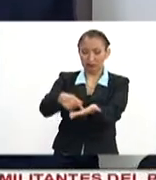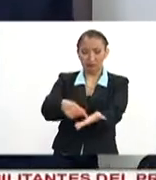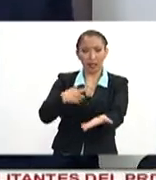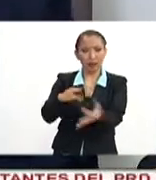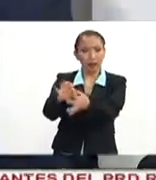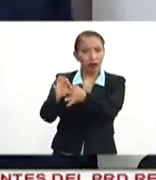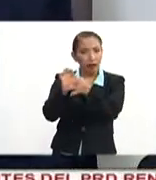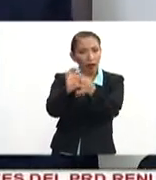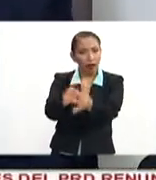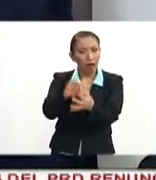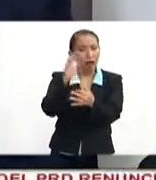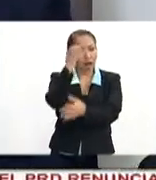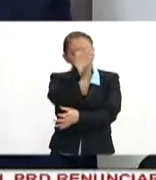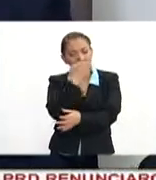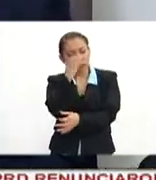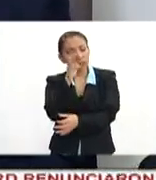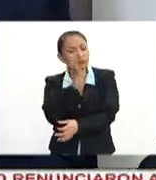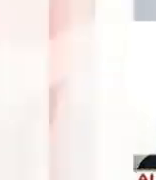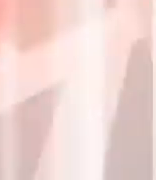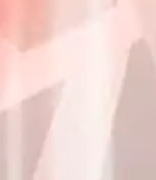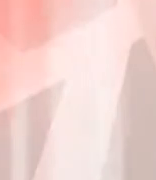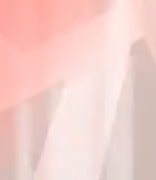la unidad de fiscalización.